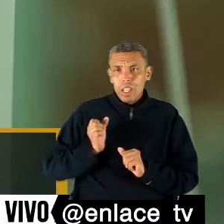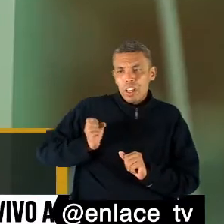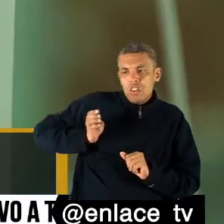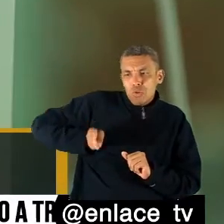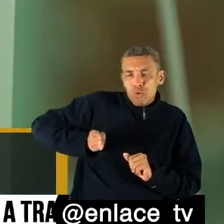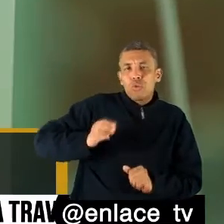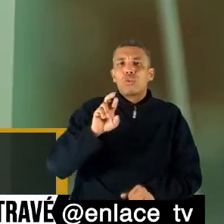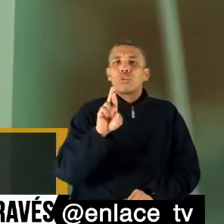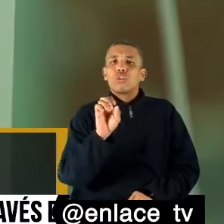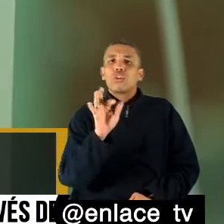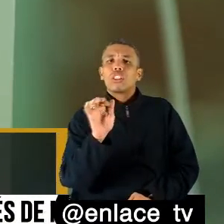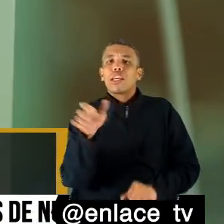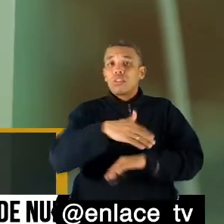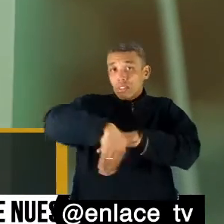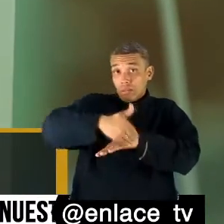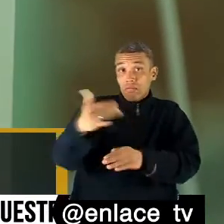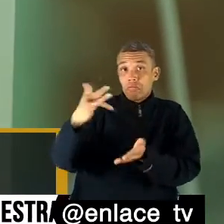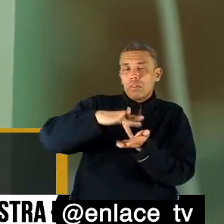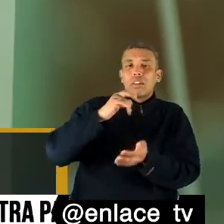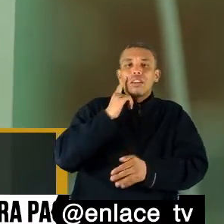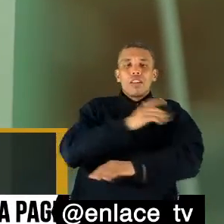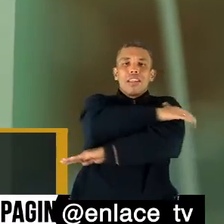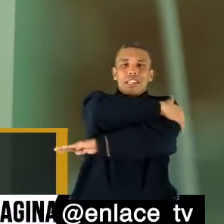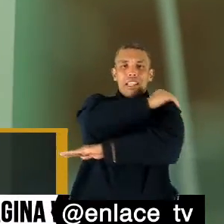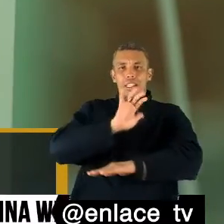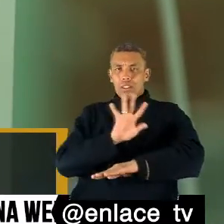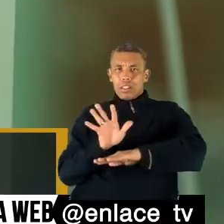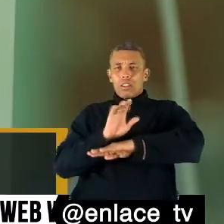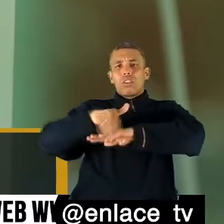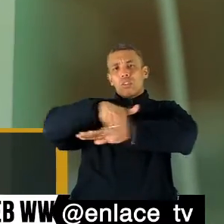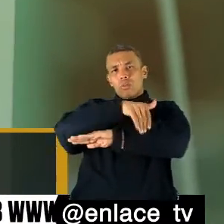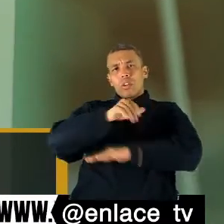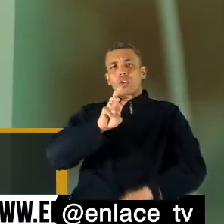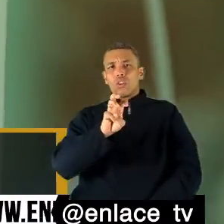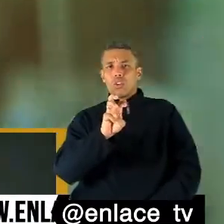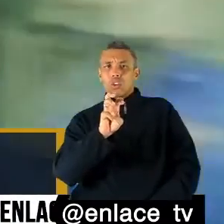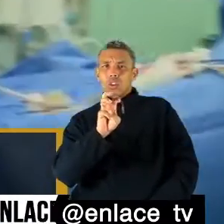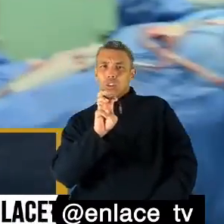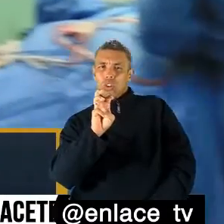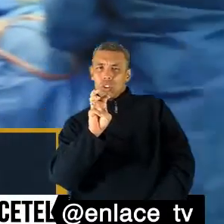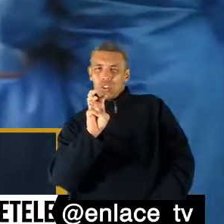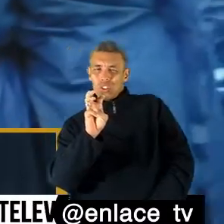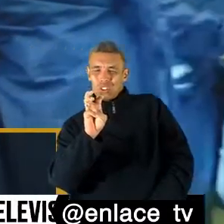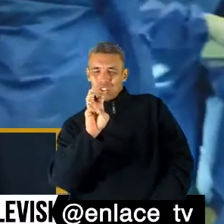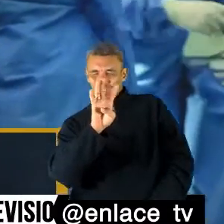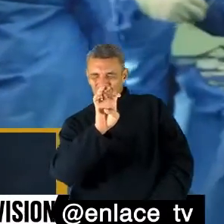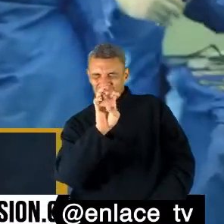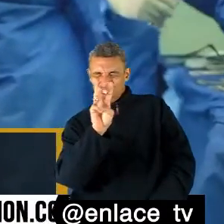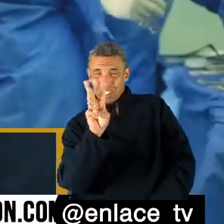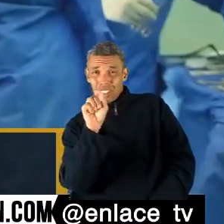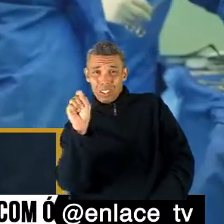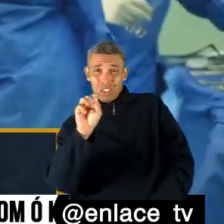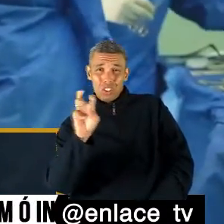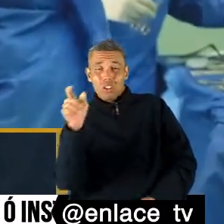favor, calle 55, número 2484, y el teléfono es el